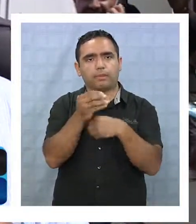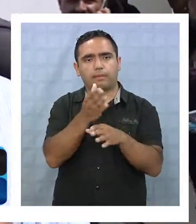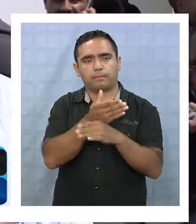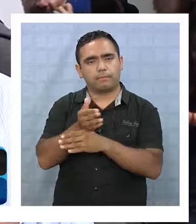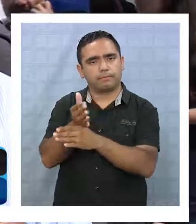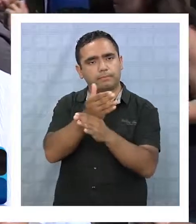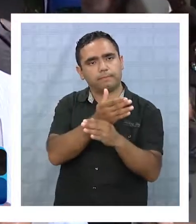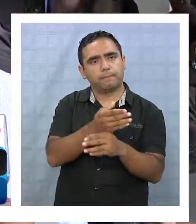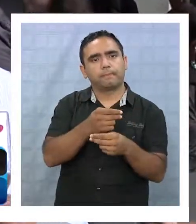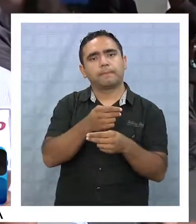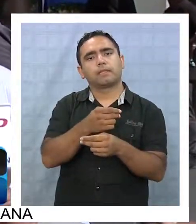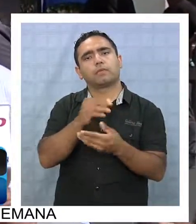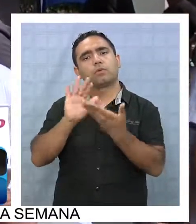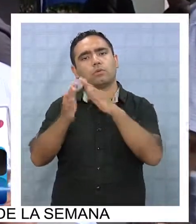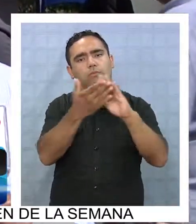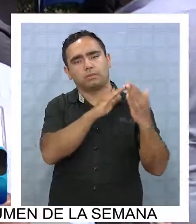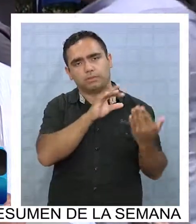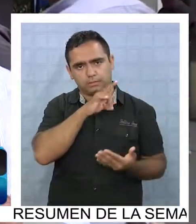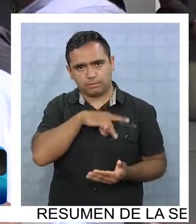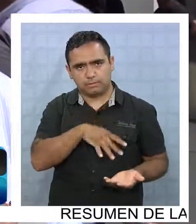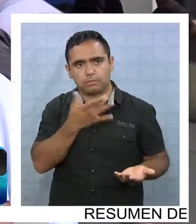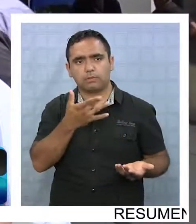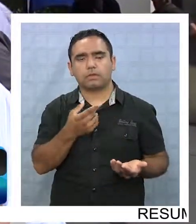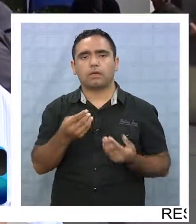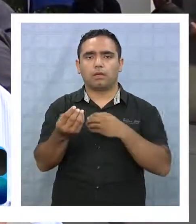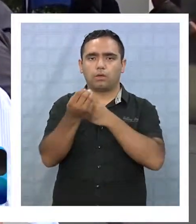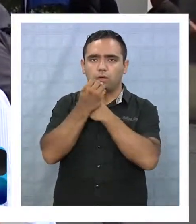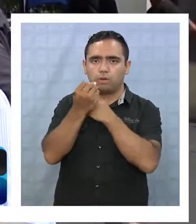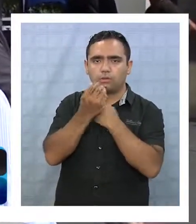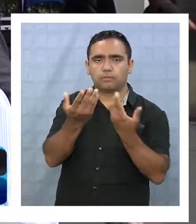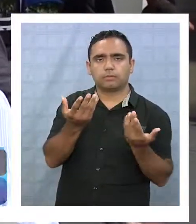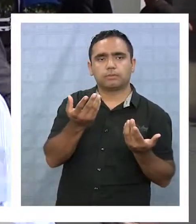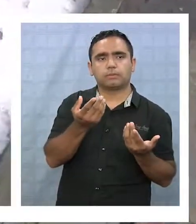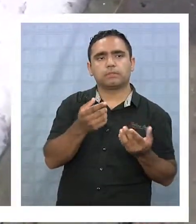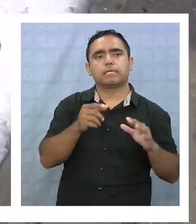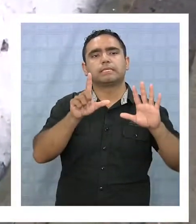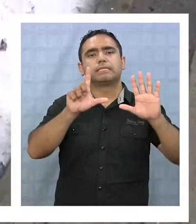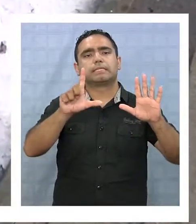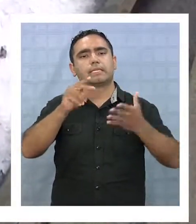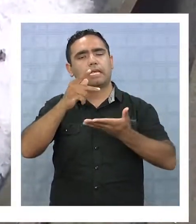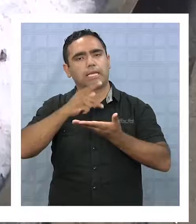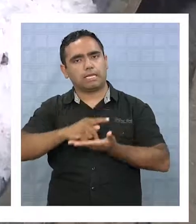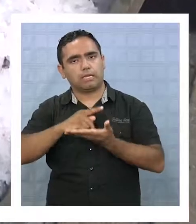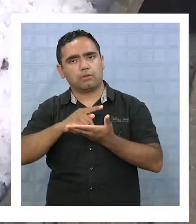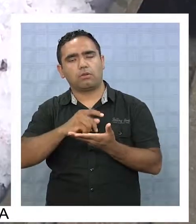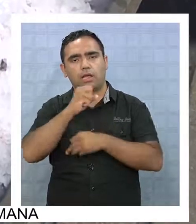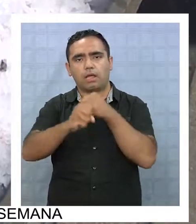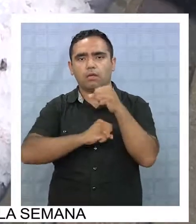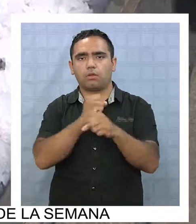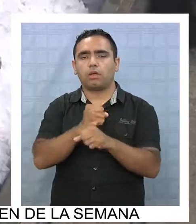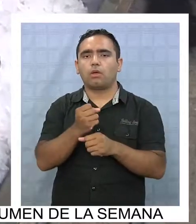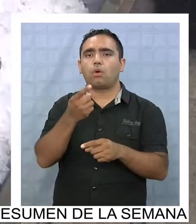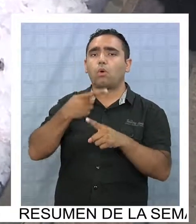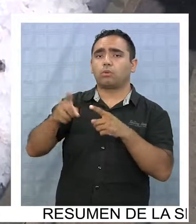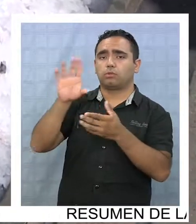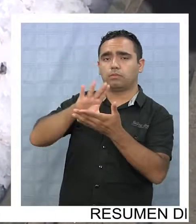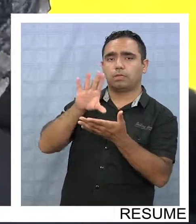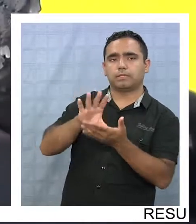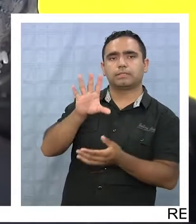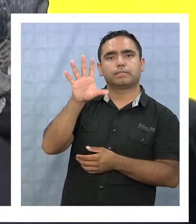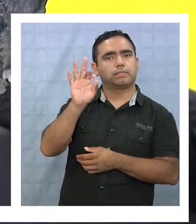comunidad chilena, debido a nosotros consumimos a nivel nacional 7 kilos a año. Y hay países como Japón que